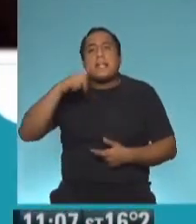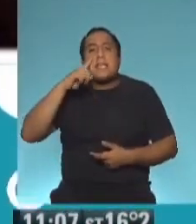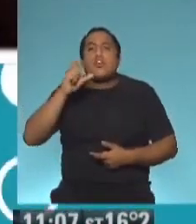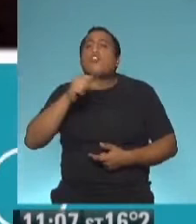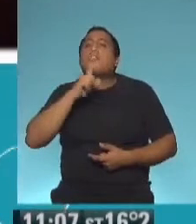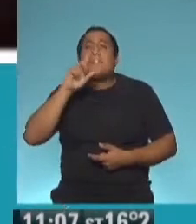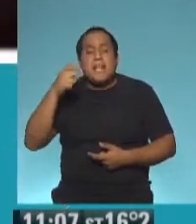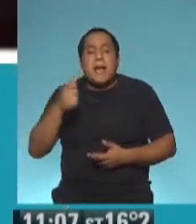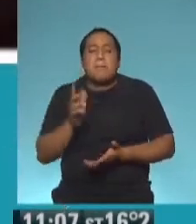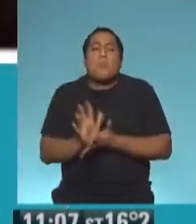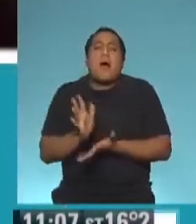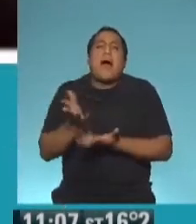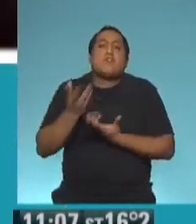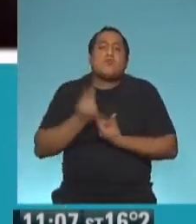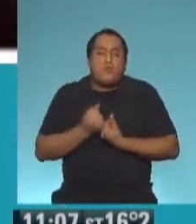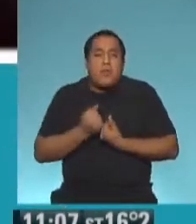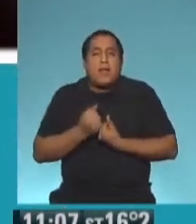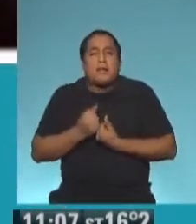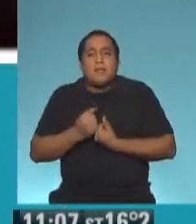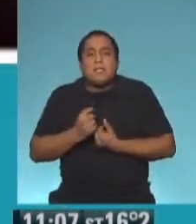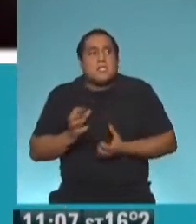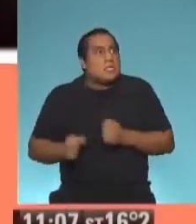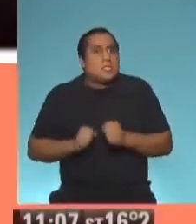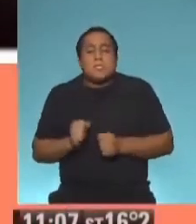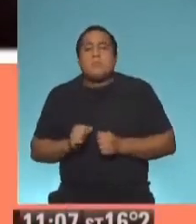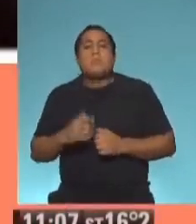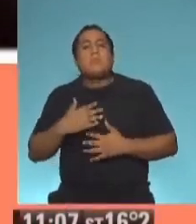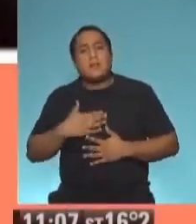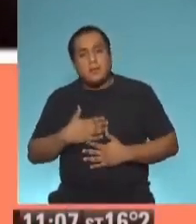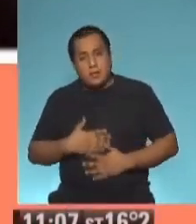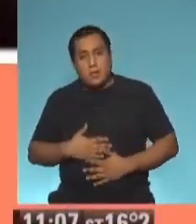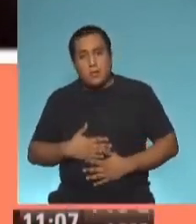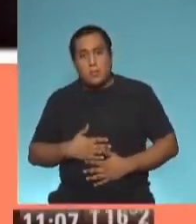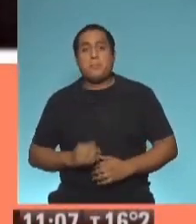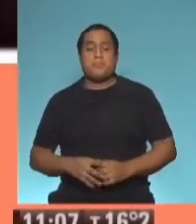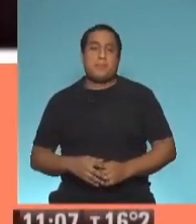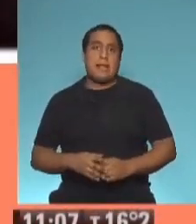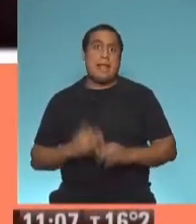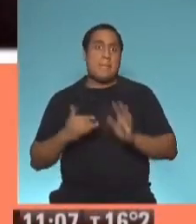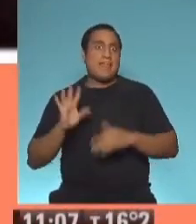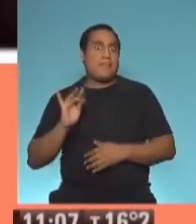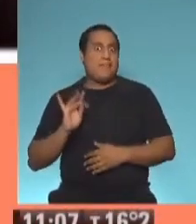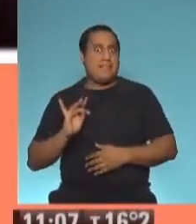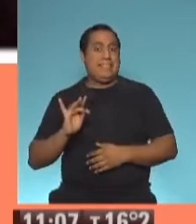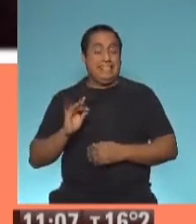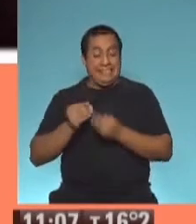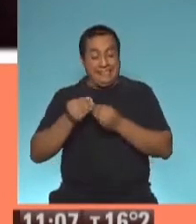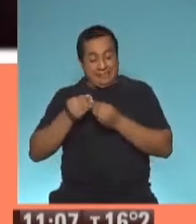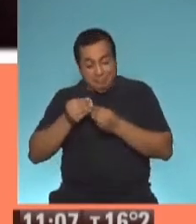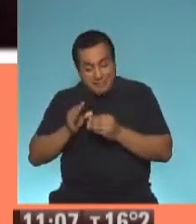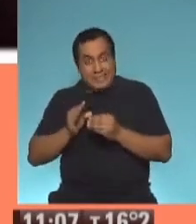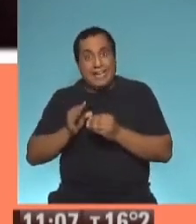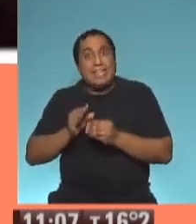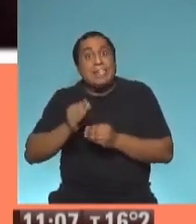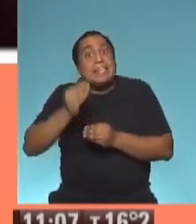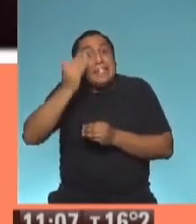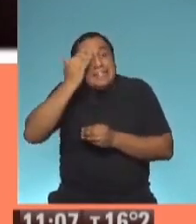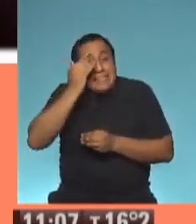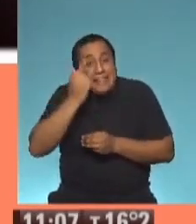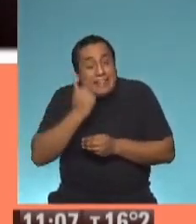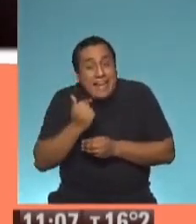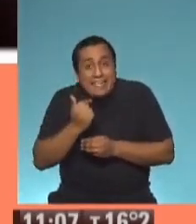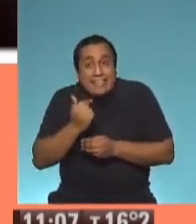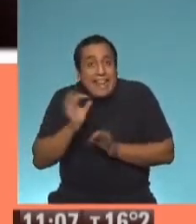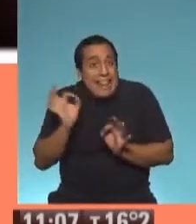están cubiertos al 100%. Muy importante esto que mencionás. La primera parte, lo más difícil, cuesta arriba, son los primeros 15 días donde uno tiene que